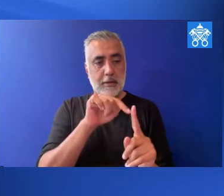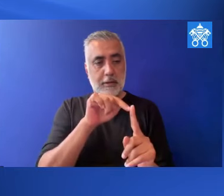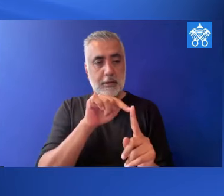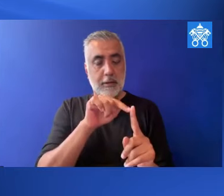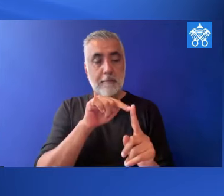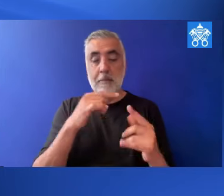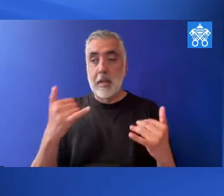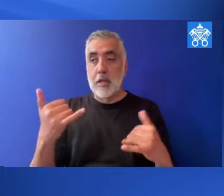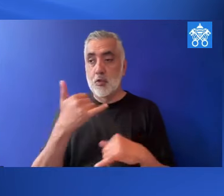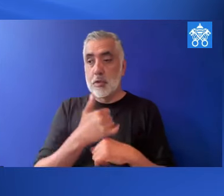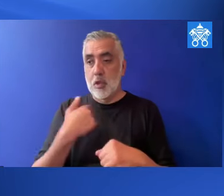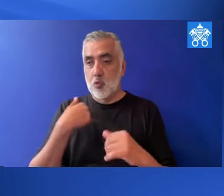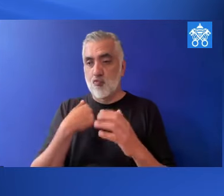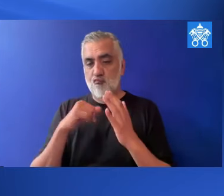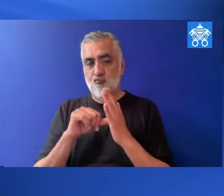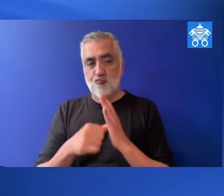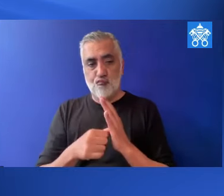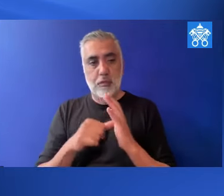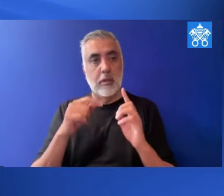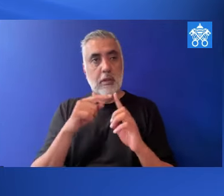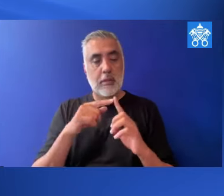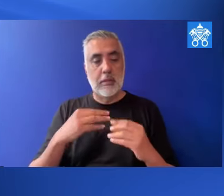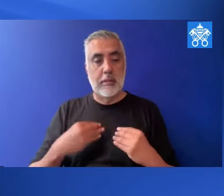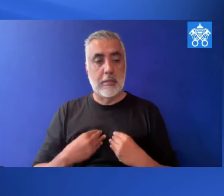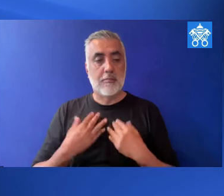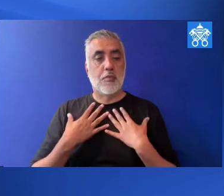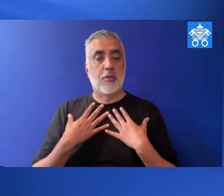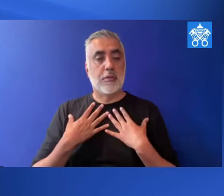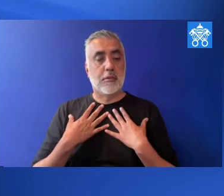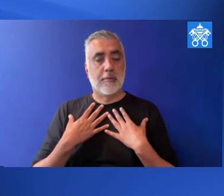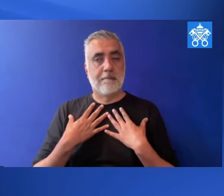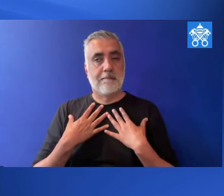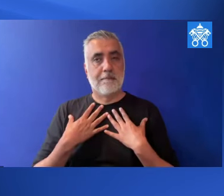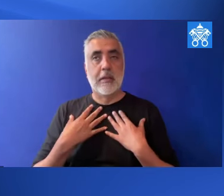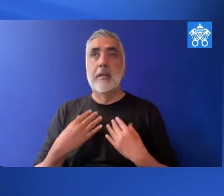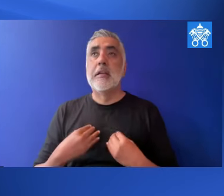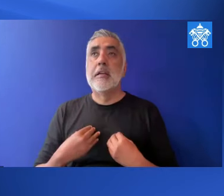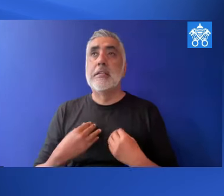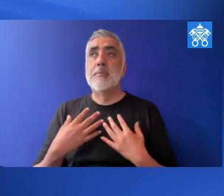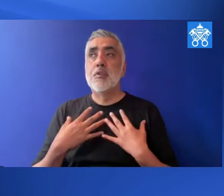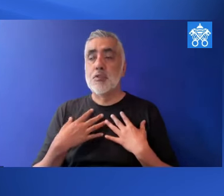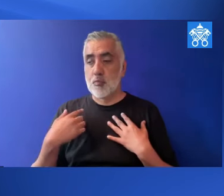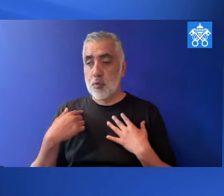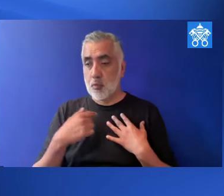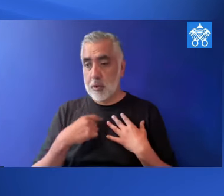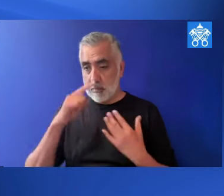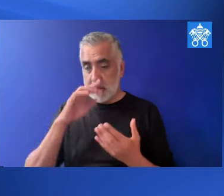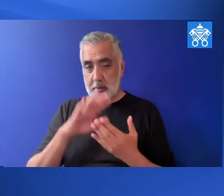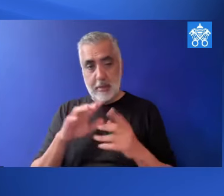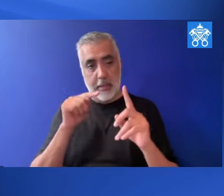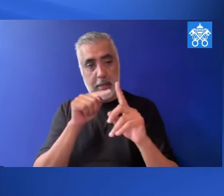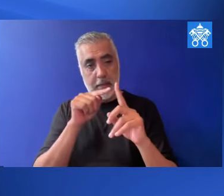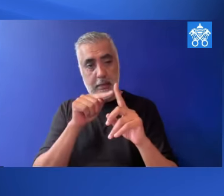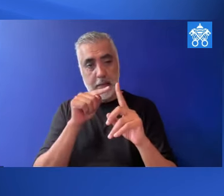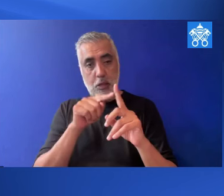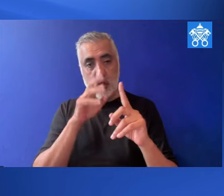hoy destacamos su acción de inspirar. En el credo decimos que es Él quien habló a